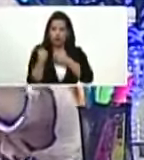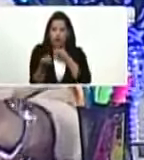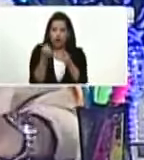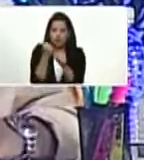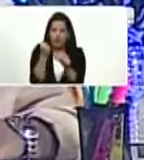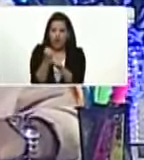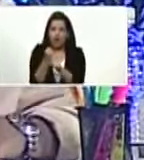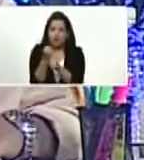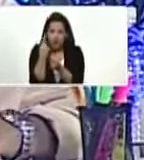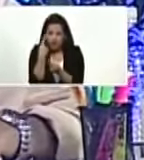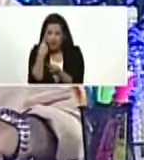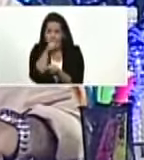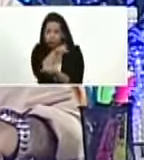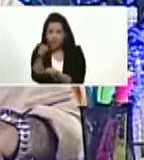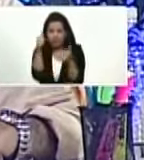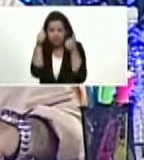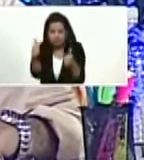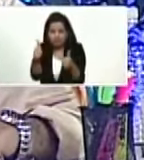1.